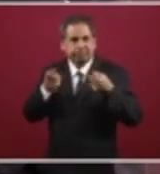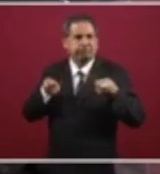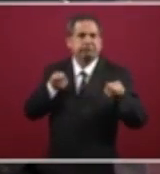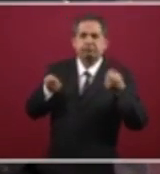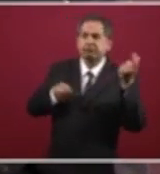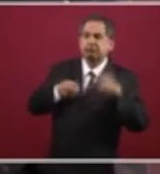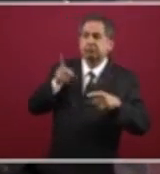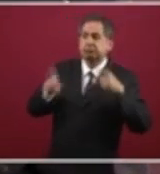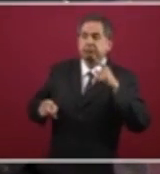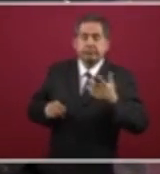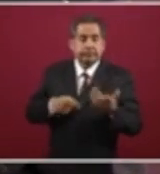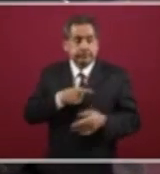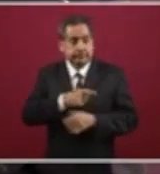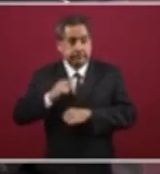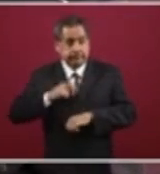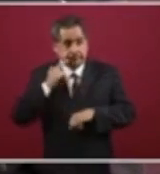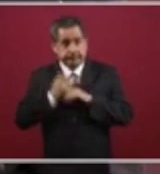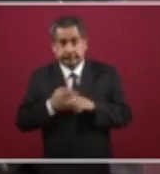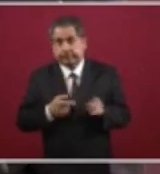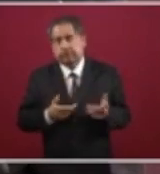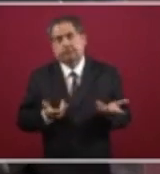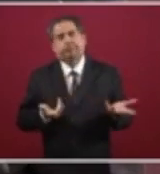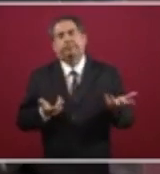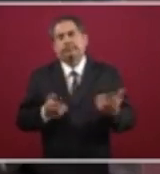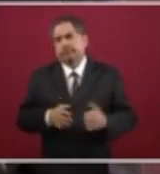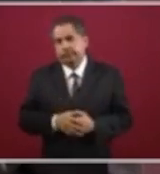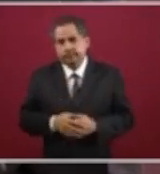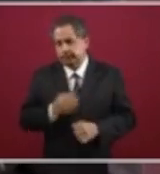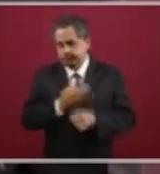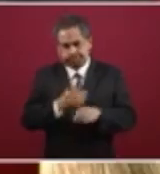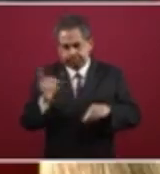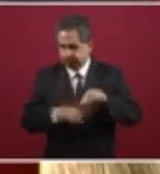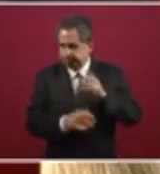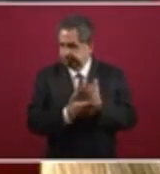aduanales. Todo eso se está limpiando.